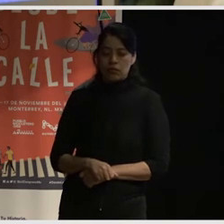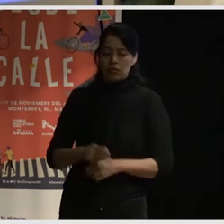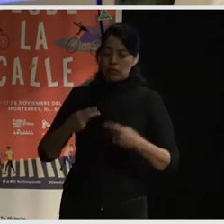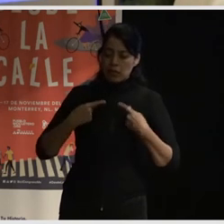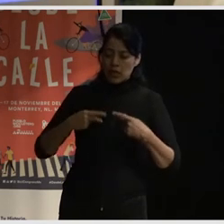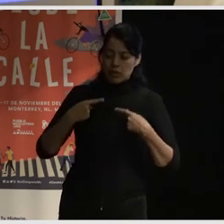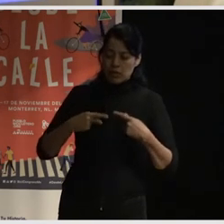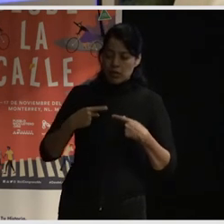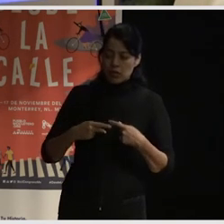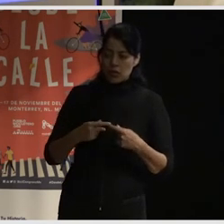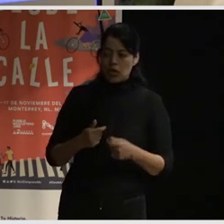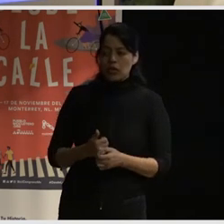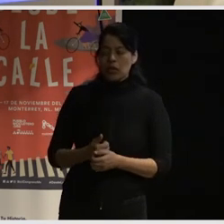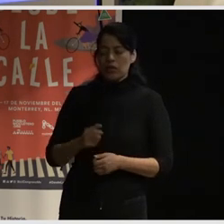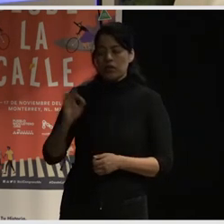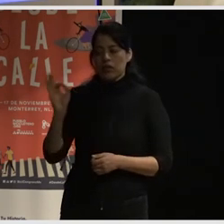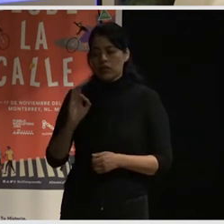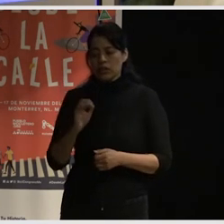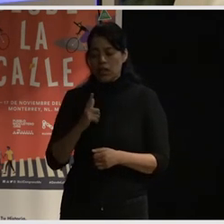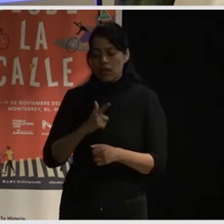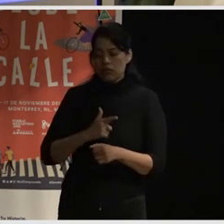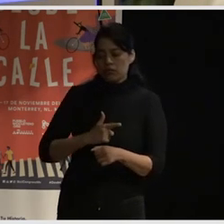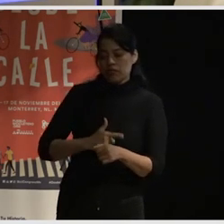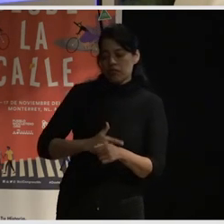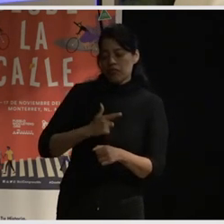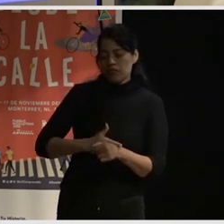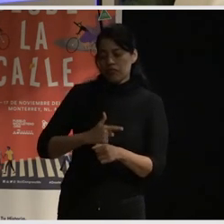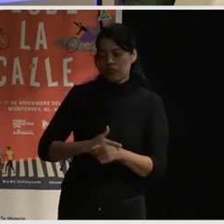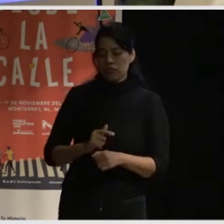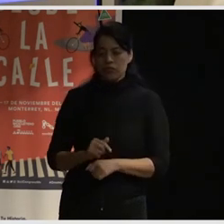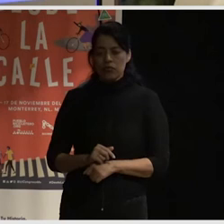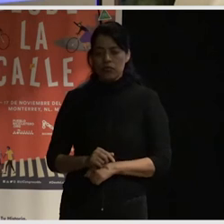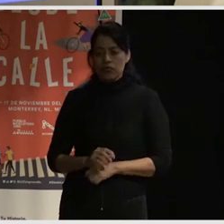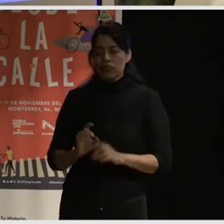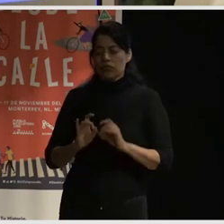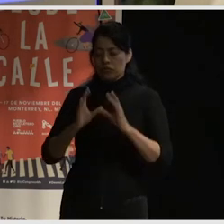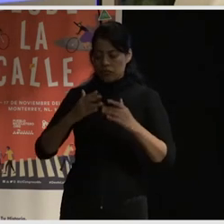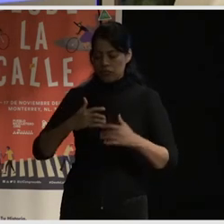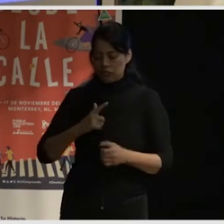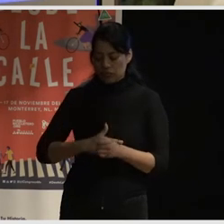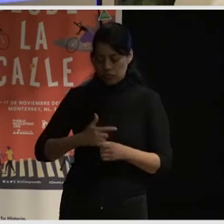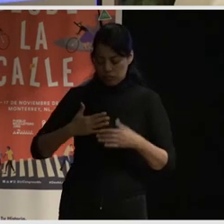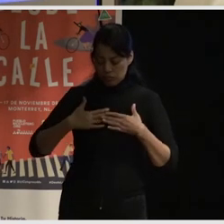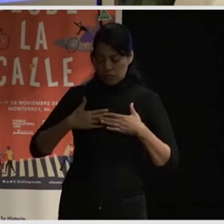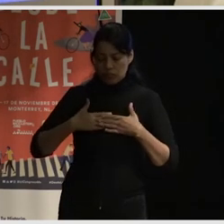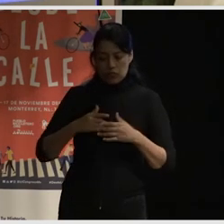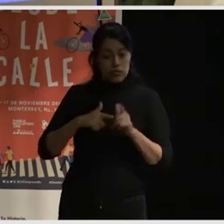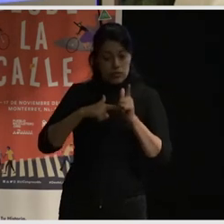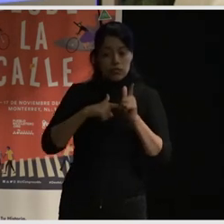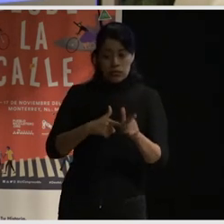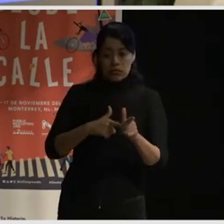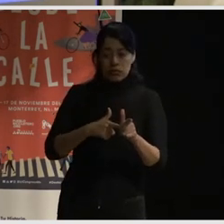personas con yacón susceptibles ya con susceptibilidad y está activo en en